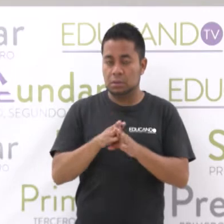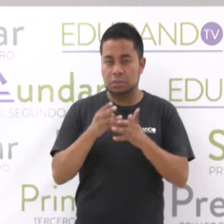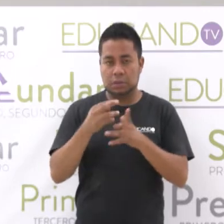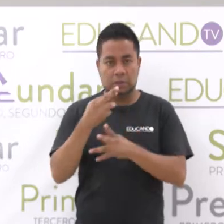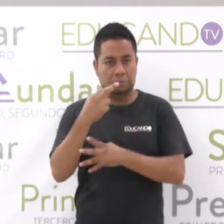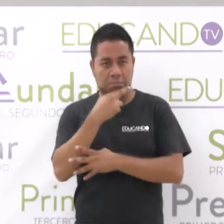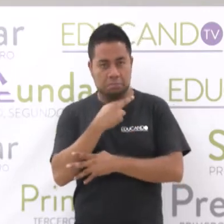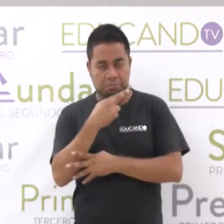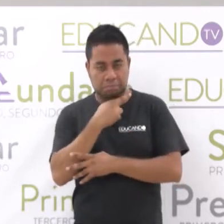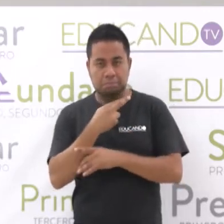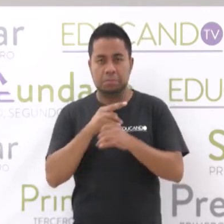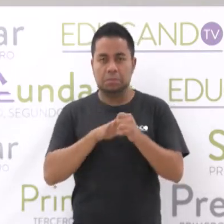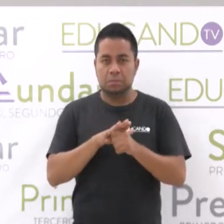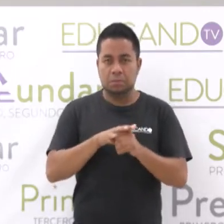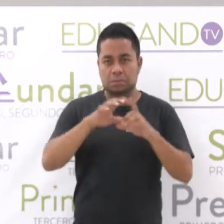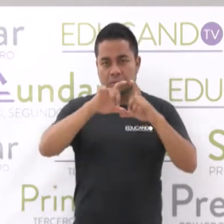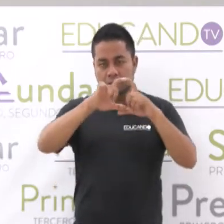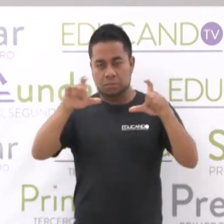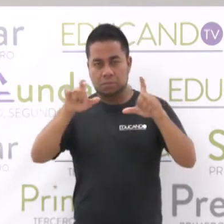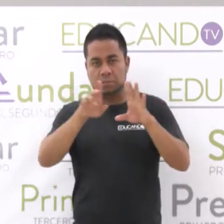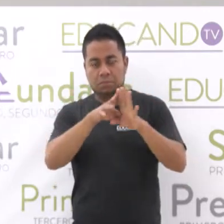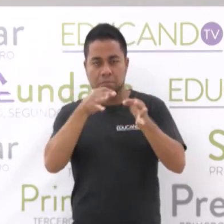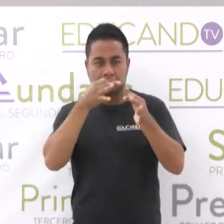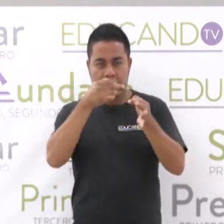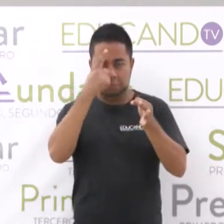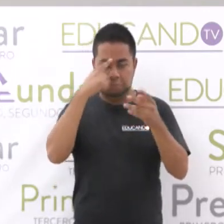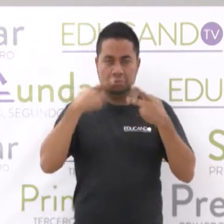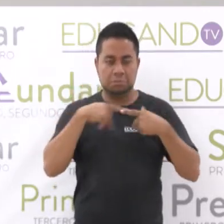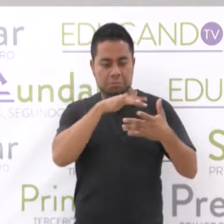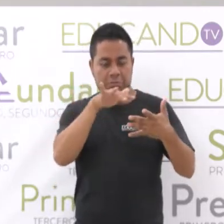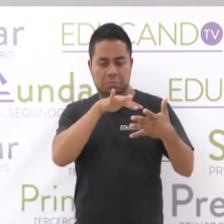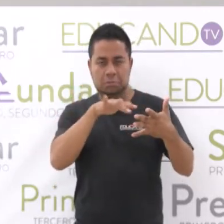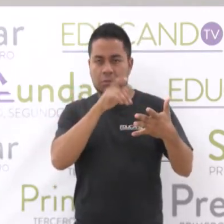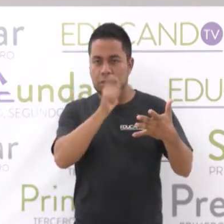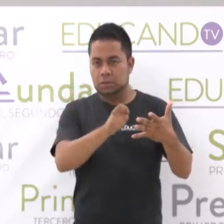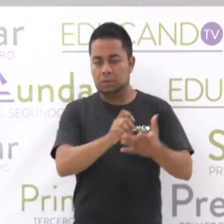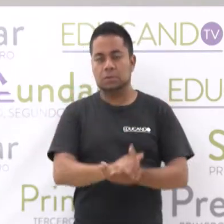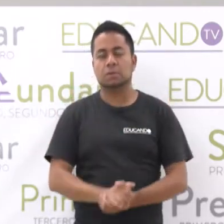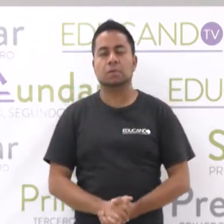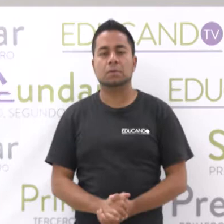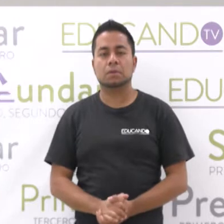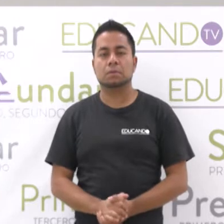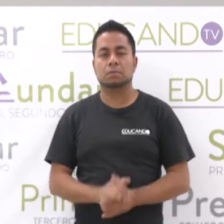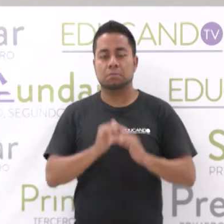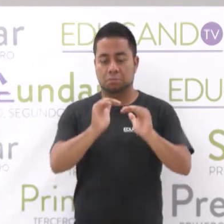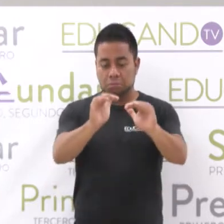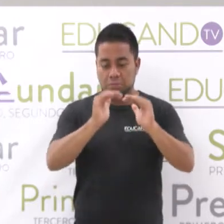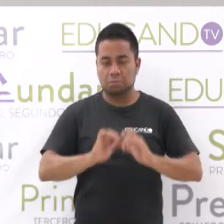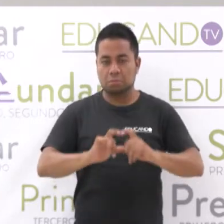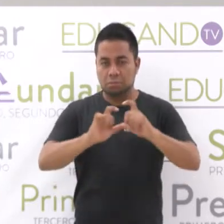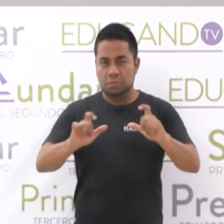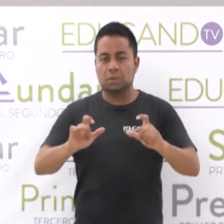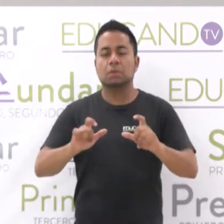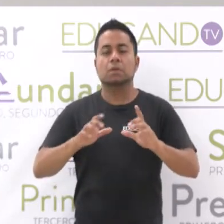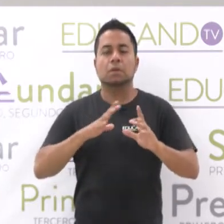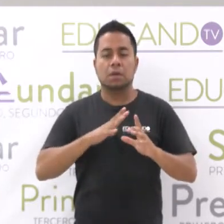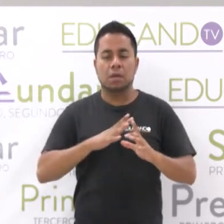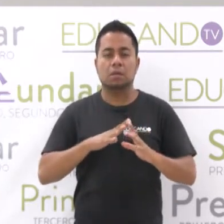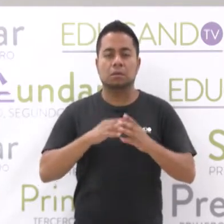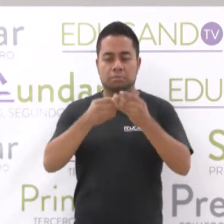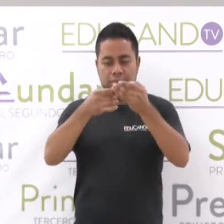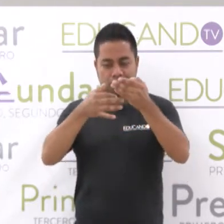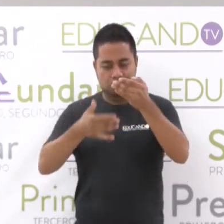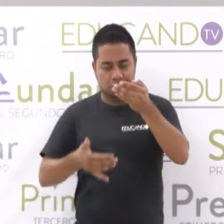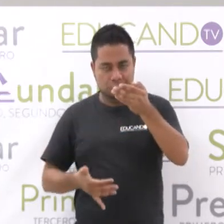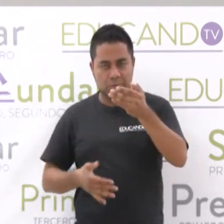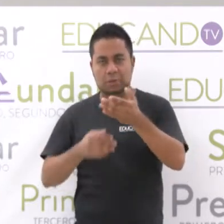hacer rápidamente un párrafo que atraiga al lector. El tercero es el cuerpo del